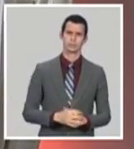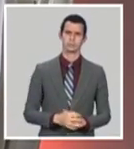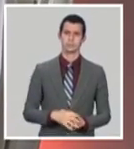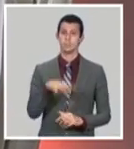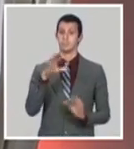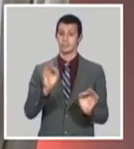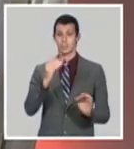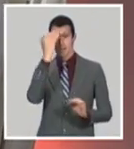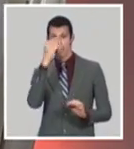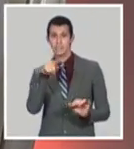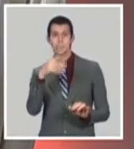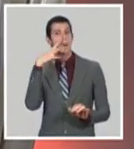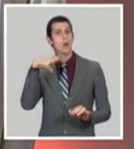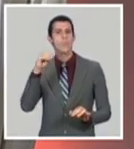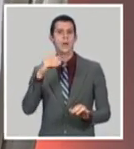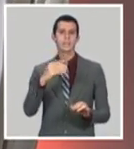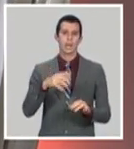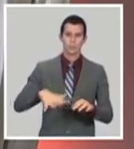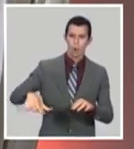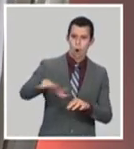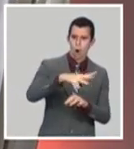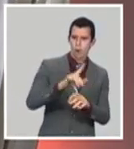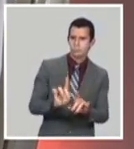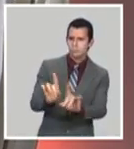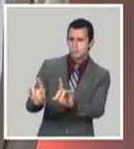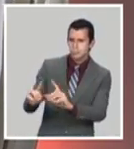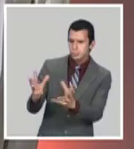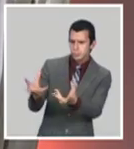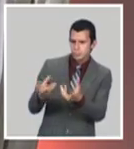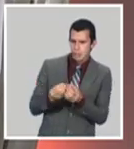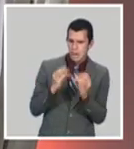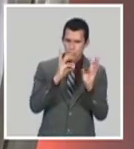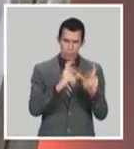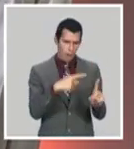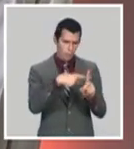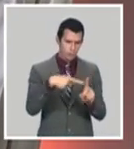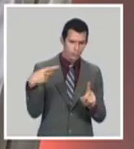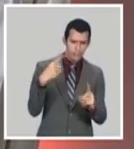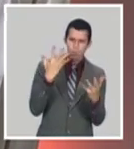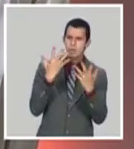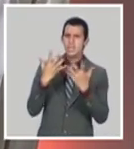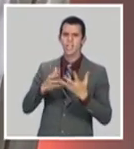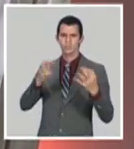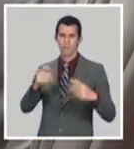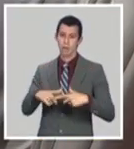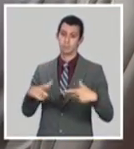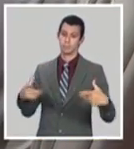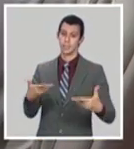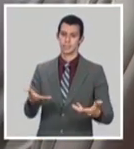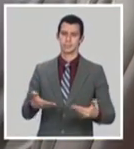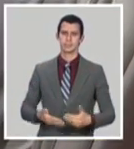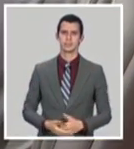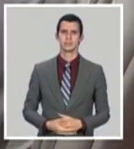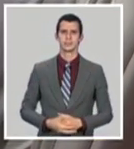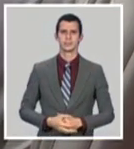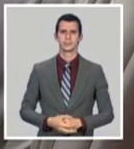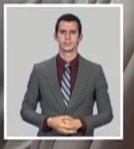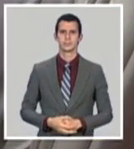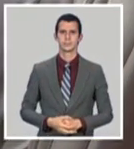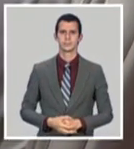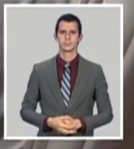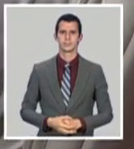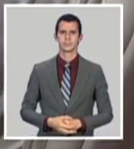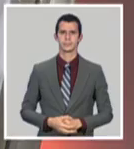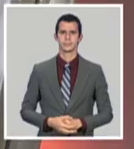que se ha ido desplazando en todo el país. Las provincias que nos van faltando ya están Hoy Grama empezó a funcionar, el laboratorio de Grama. Es